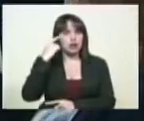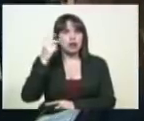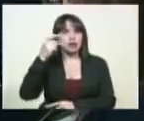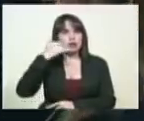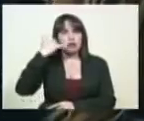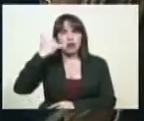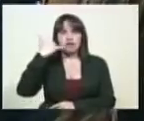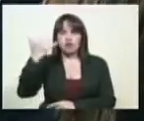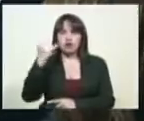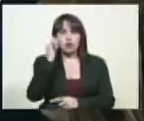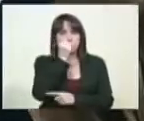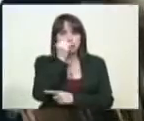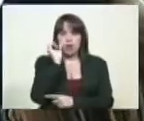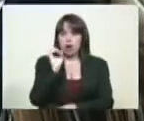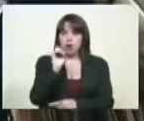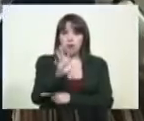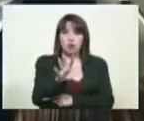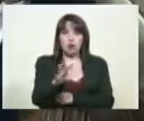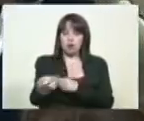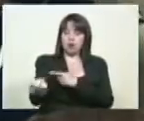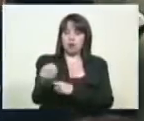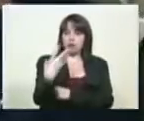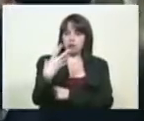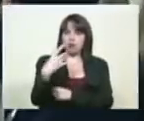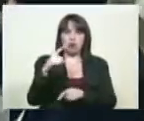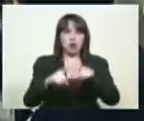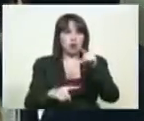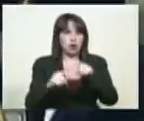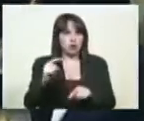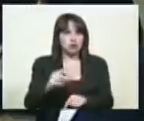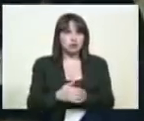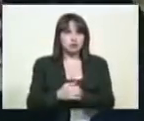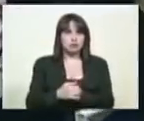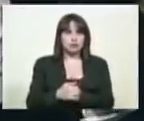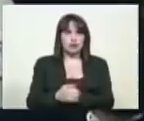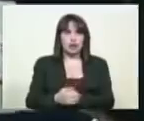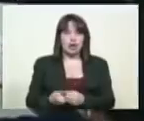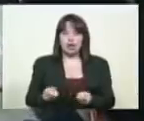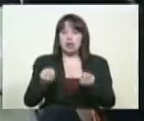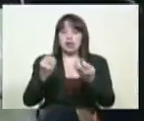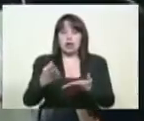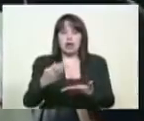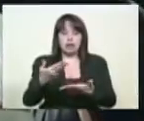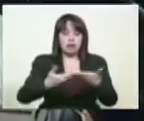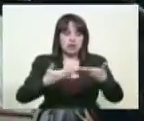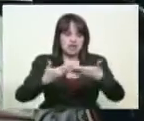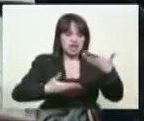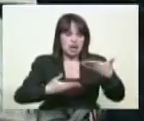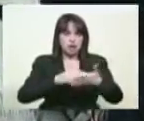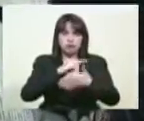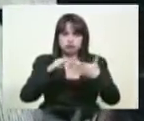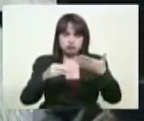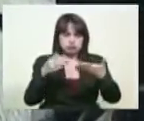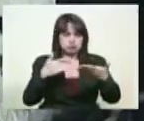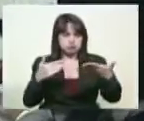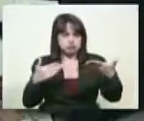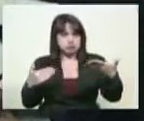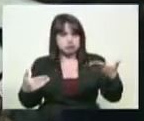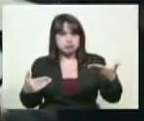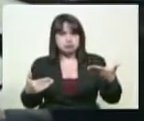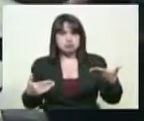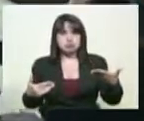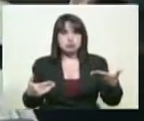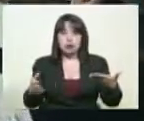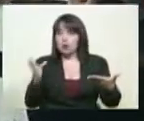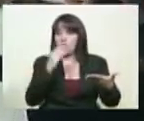videito entregarle un volante entregar un material con información y aunque